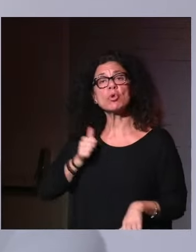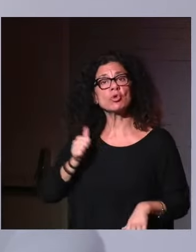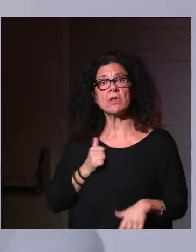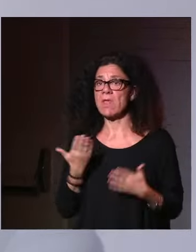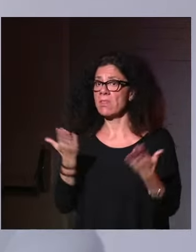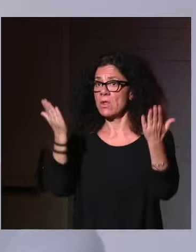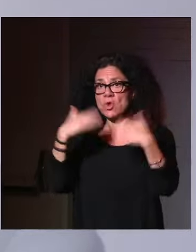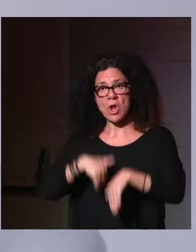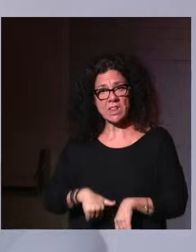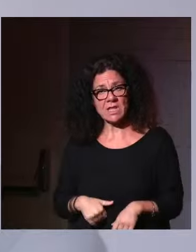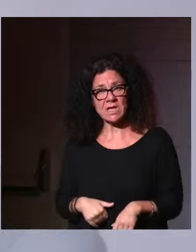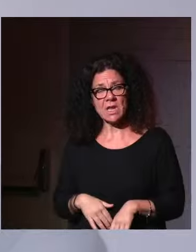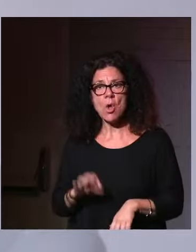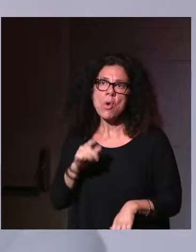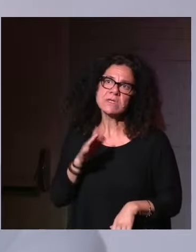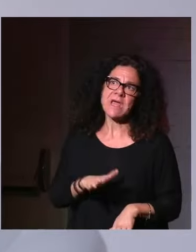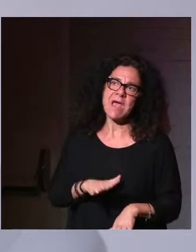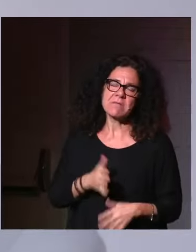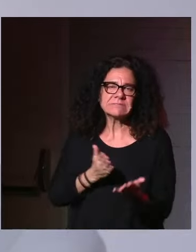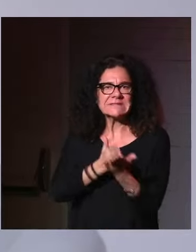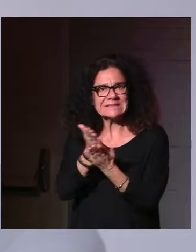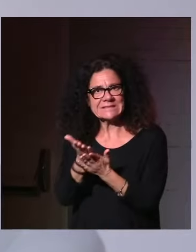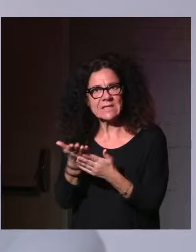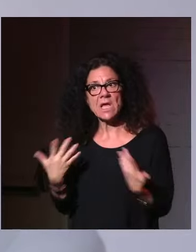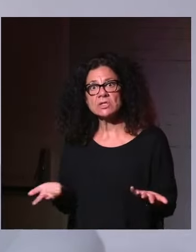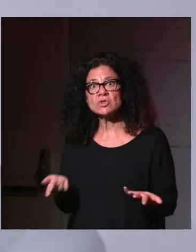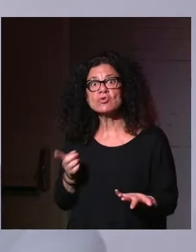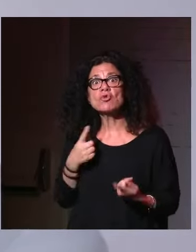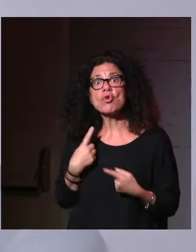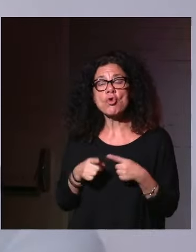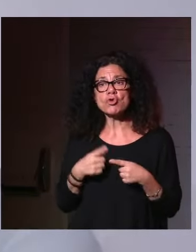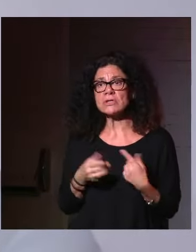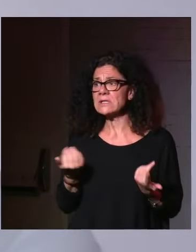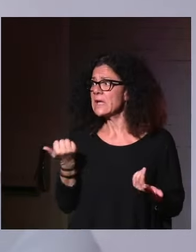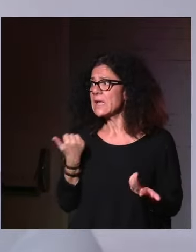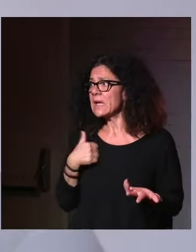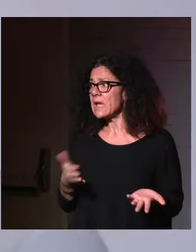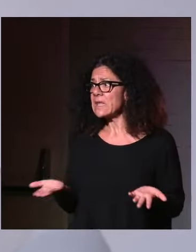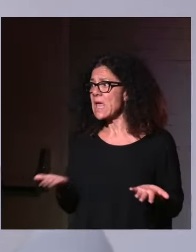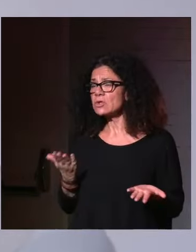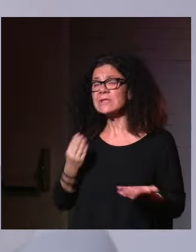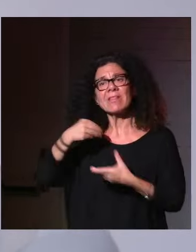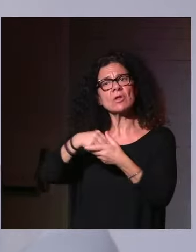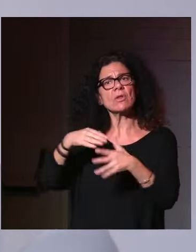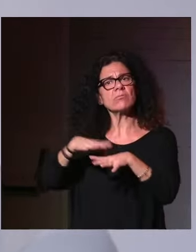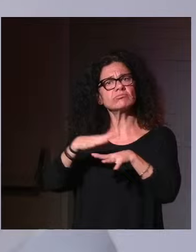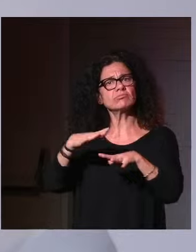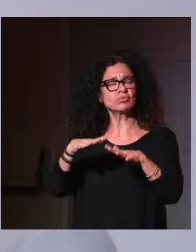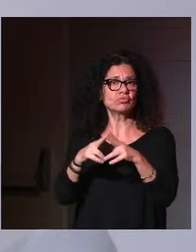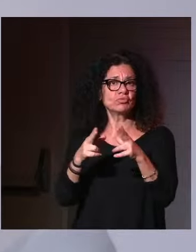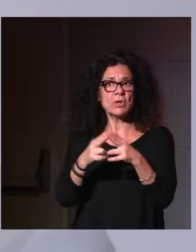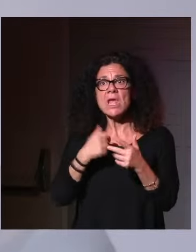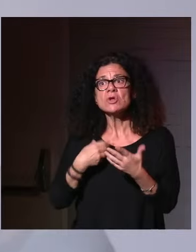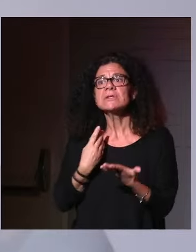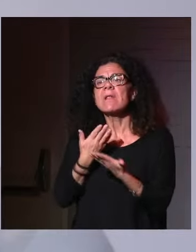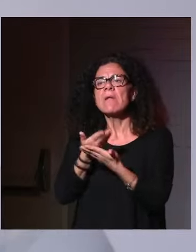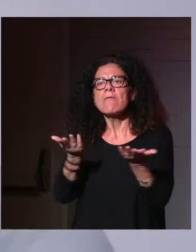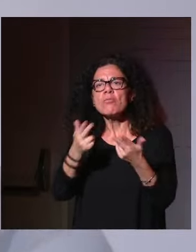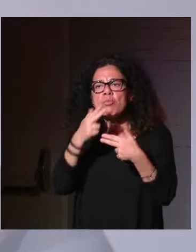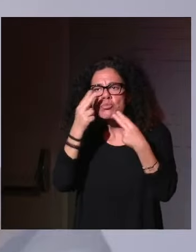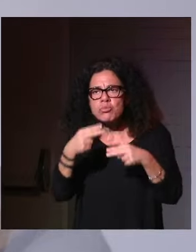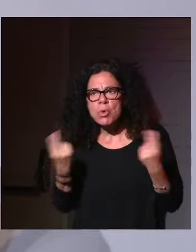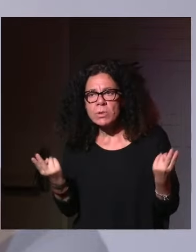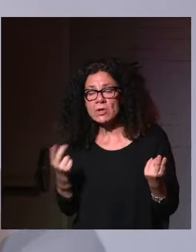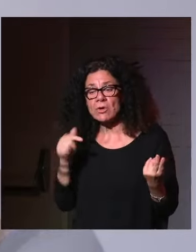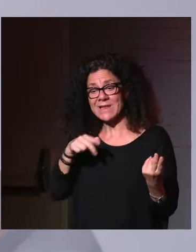posibilidad Ni esa salida y simplemente son voces que ya no están en los medios y que ya no están en lo público Y